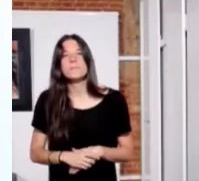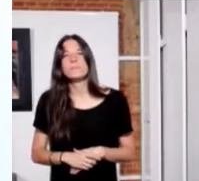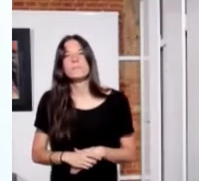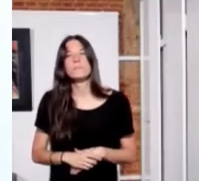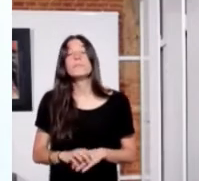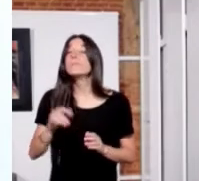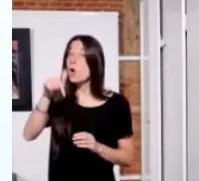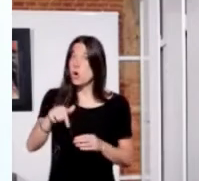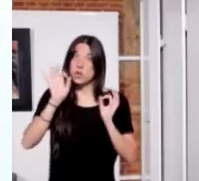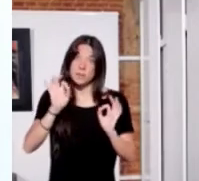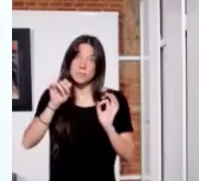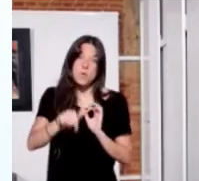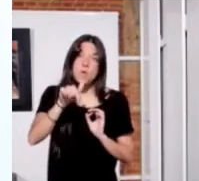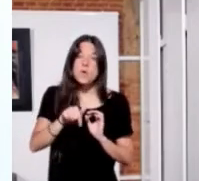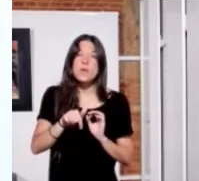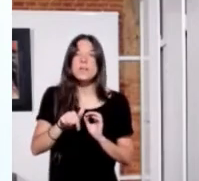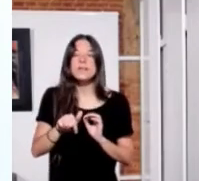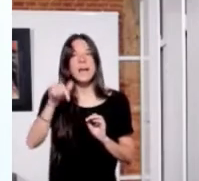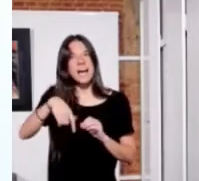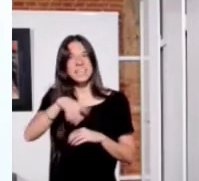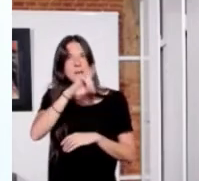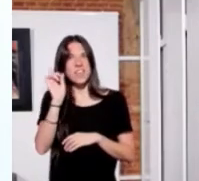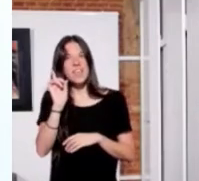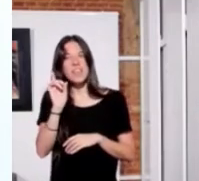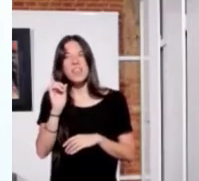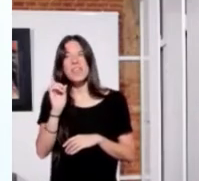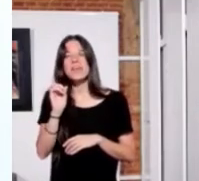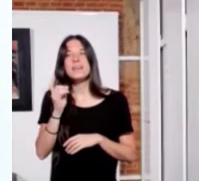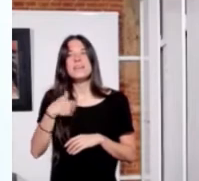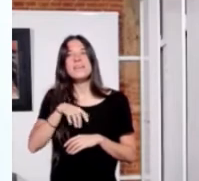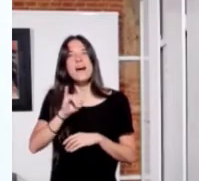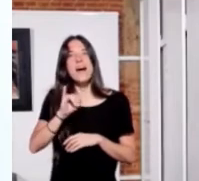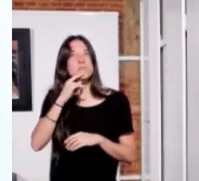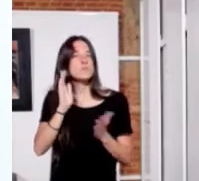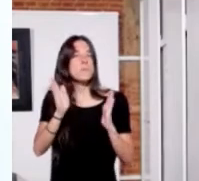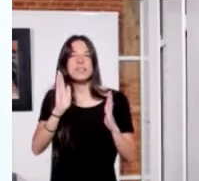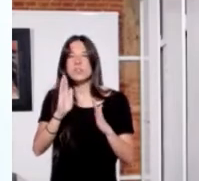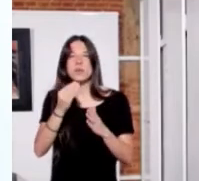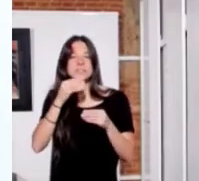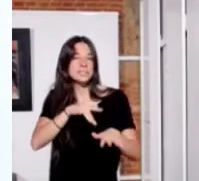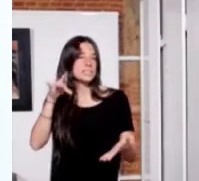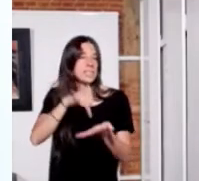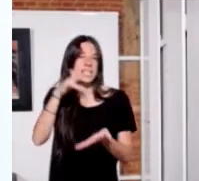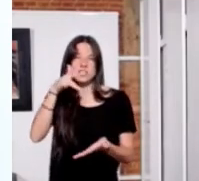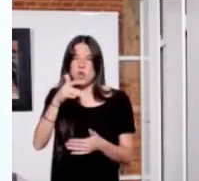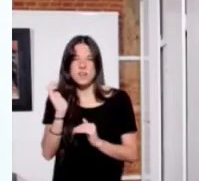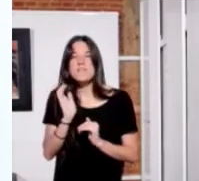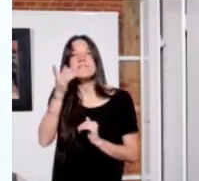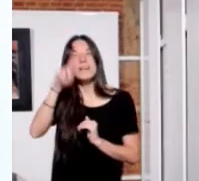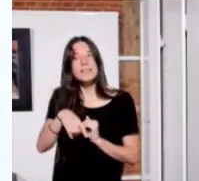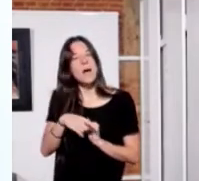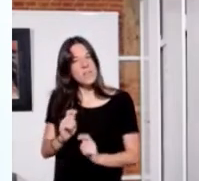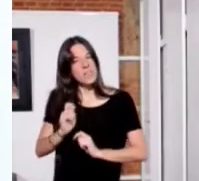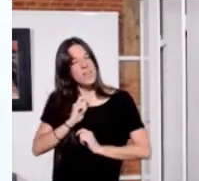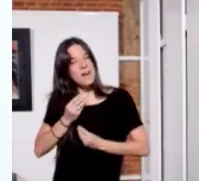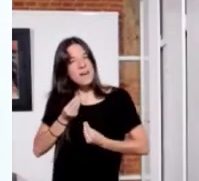Hoy, en concreto, estamos viviendo en Madrid, ya avanzaba antes, un hecho histórico que también suscita un